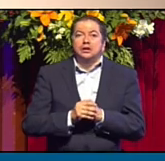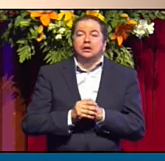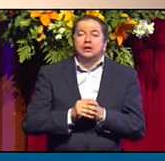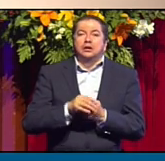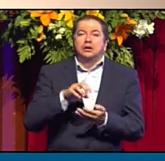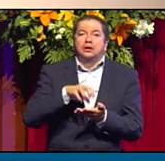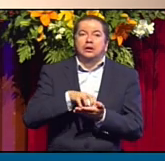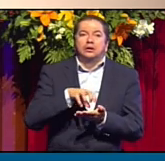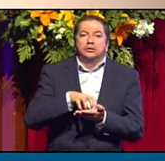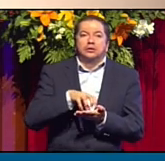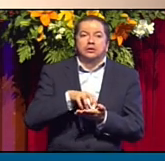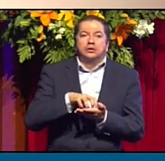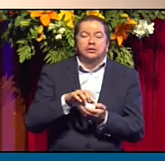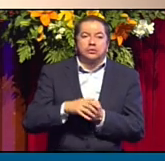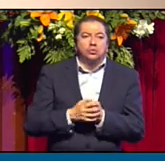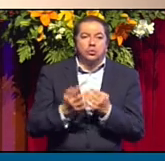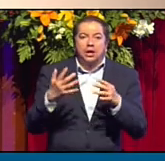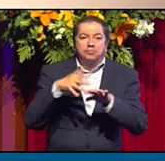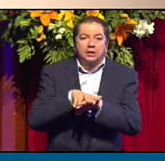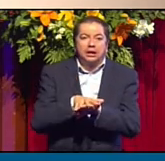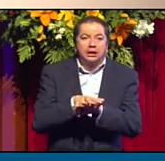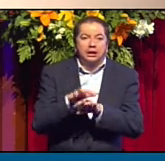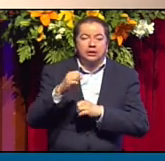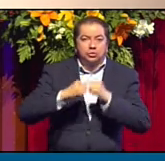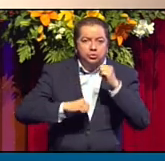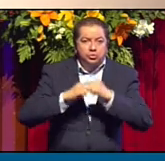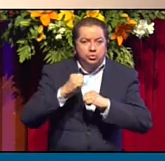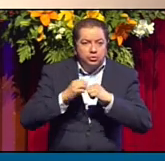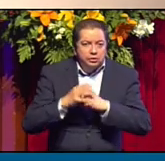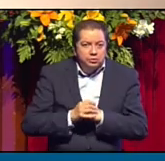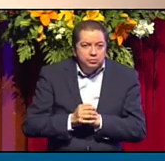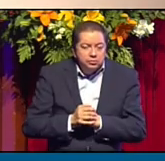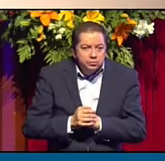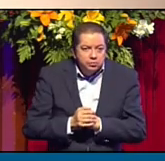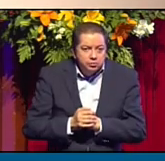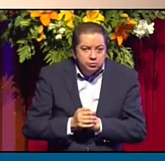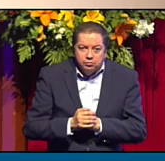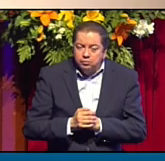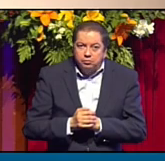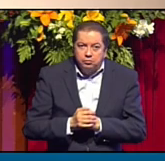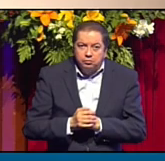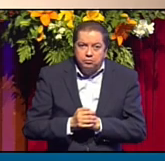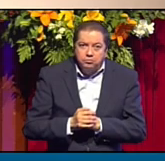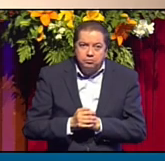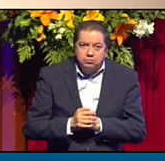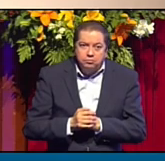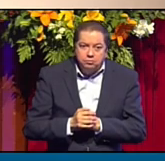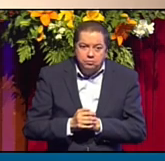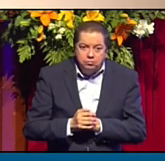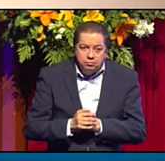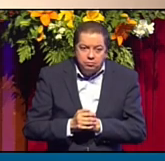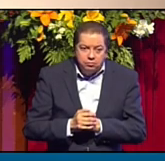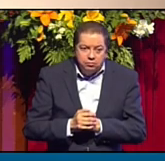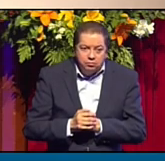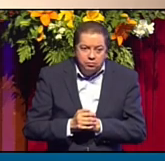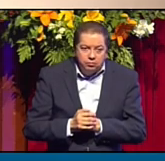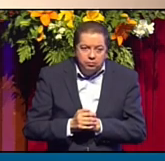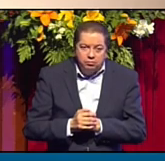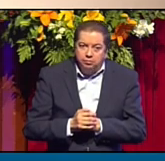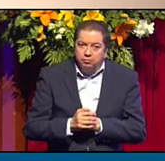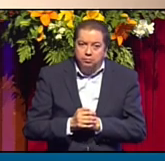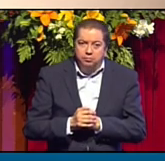abiertos, como la meca de la estructura intelectual de América Latina y de los tiempos de usted. Nosotros hemos aprendido mucho